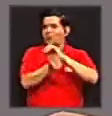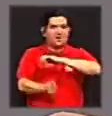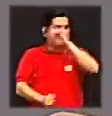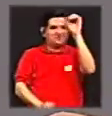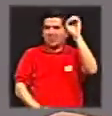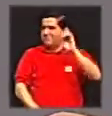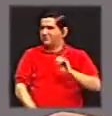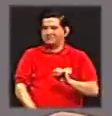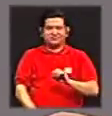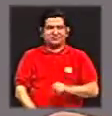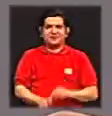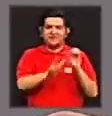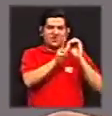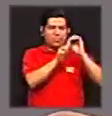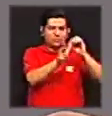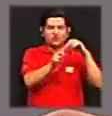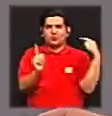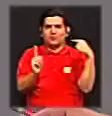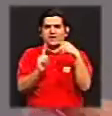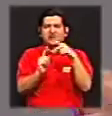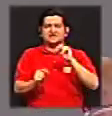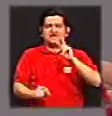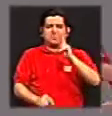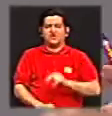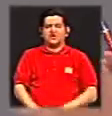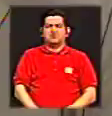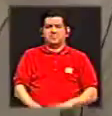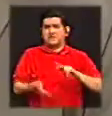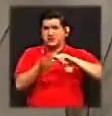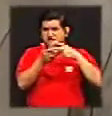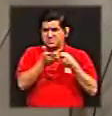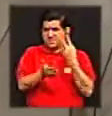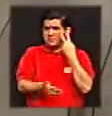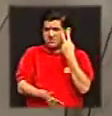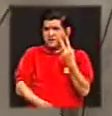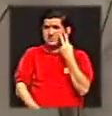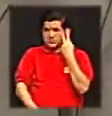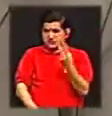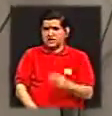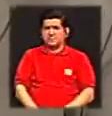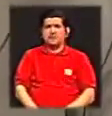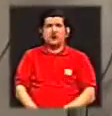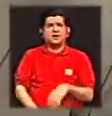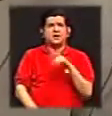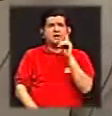porcentaje entre octubre y noviembre. Es decir, que lo que estamos viendo es como